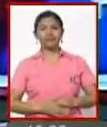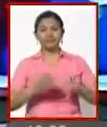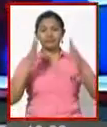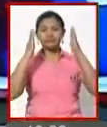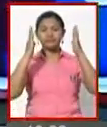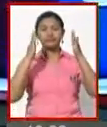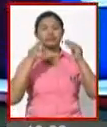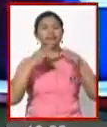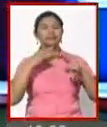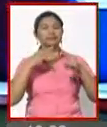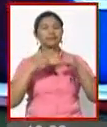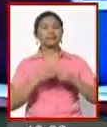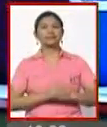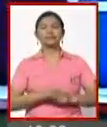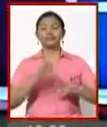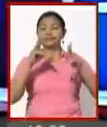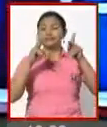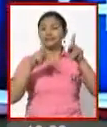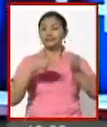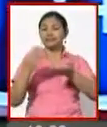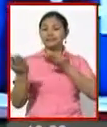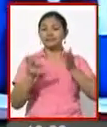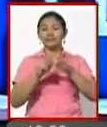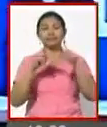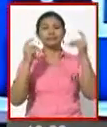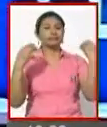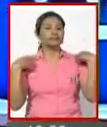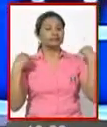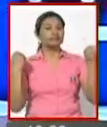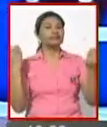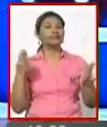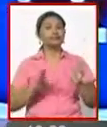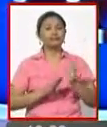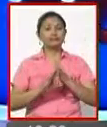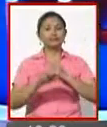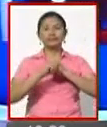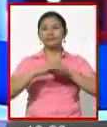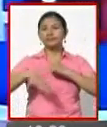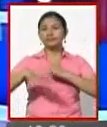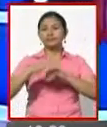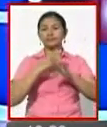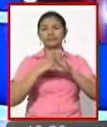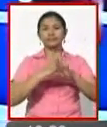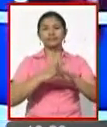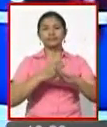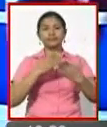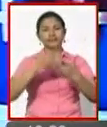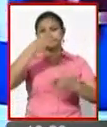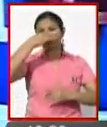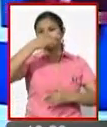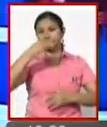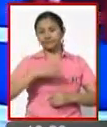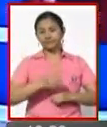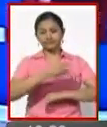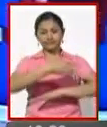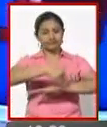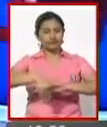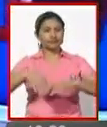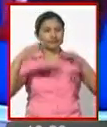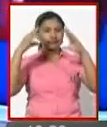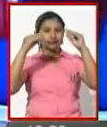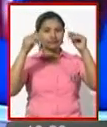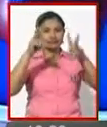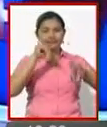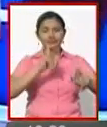Presta atención a la siguiente nota porque el personal del Servicio Departamental de Salud lleva la campaña de prevención contra la influenza a las calles. Está enseñando